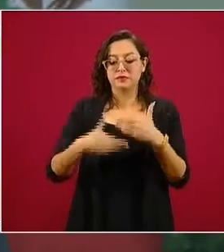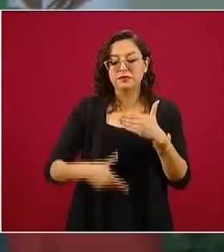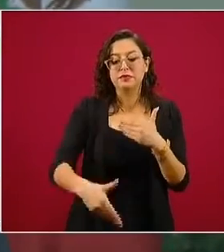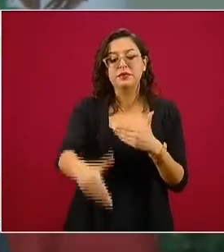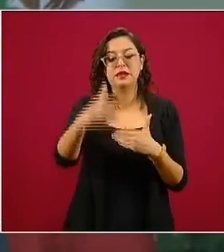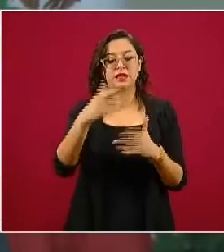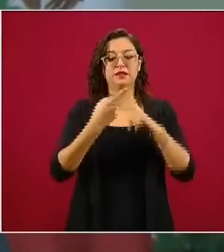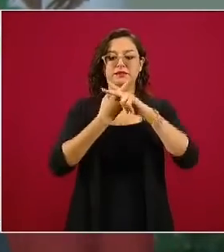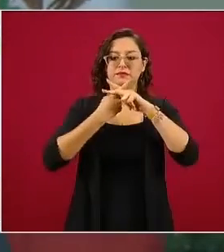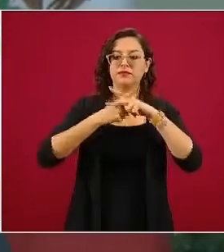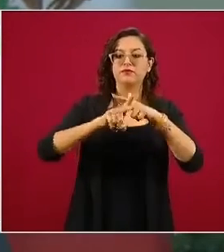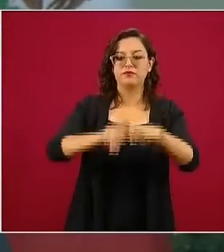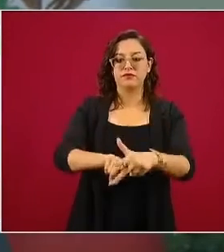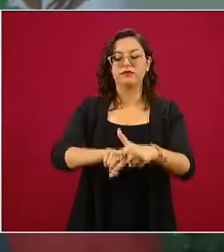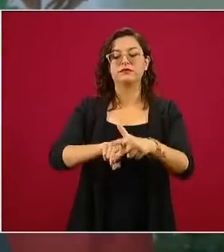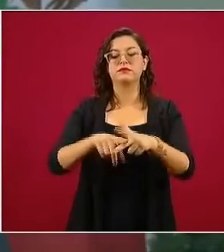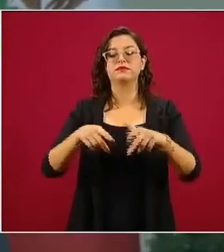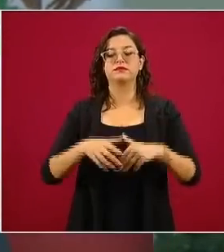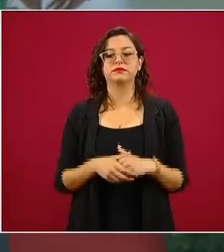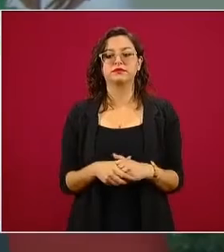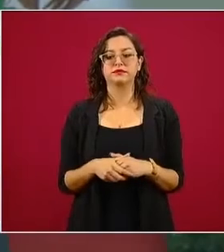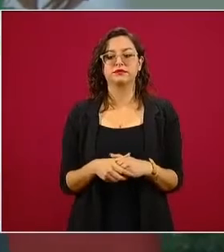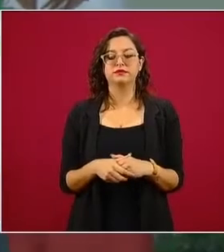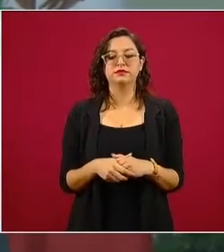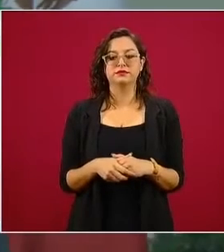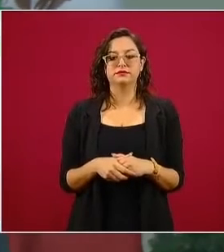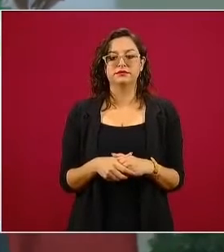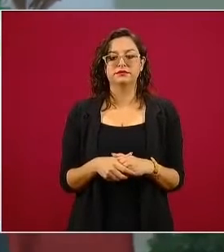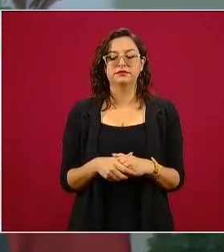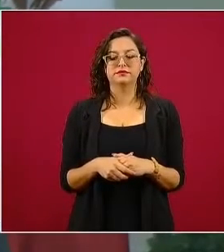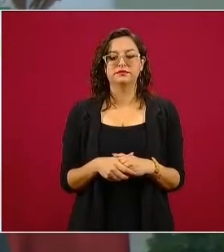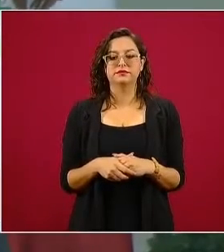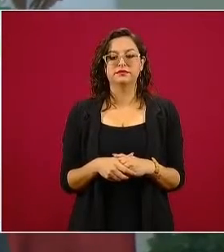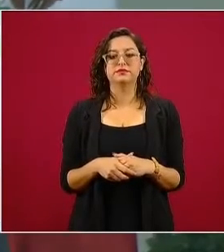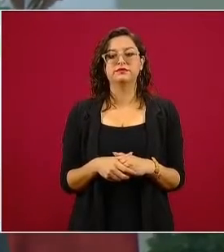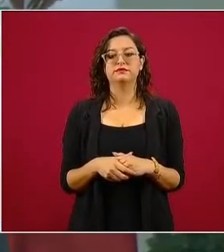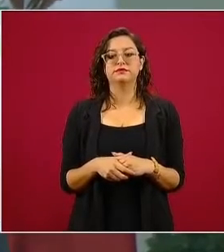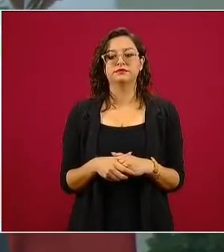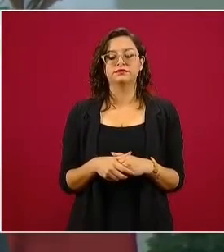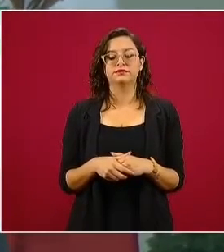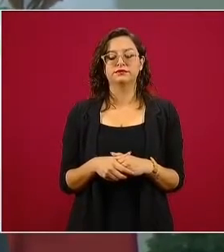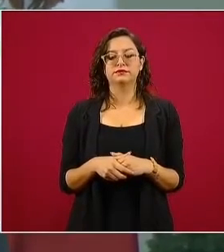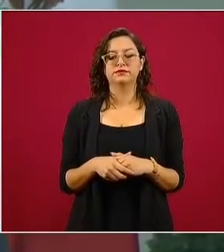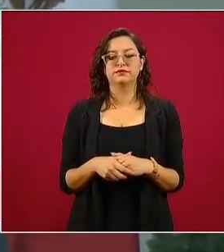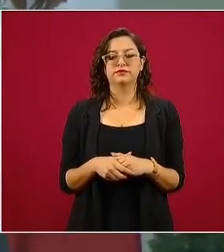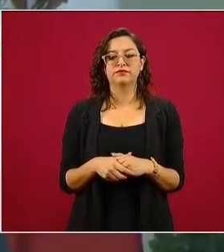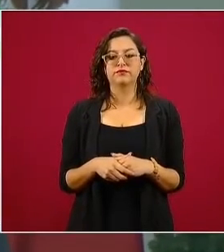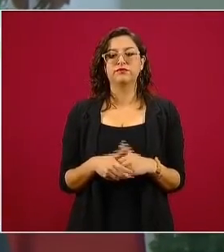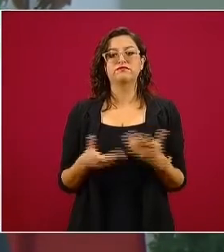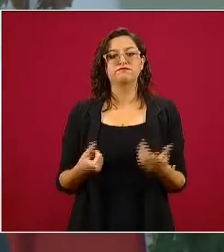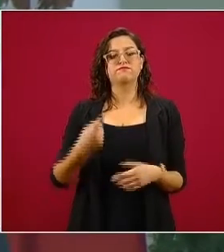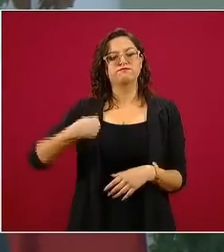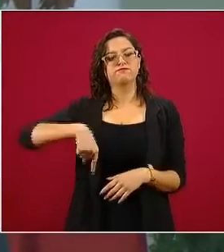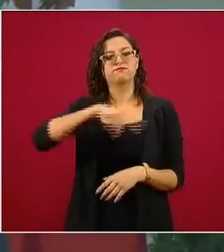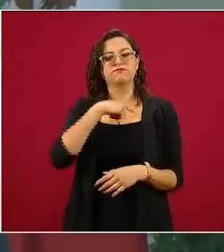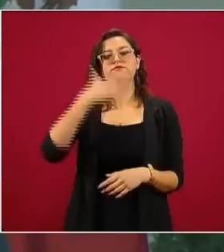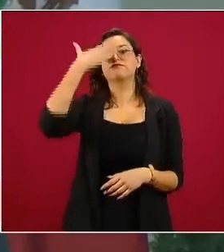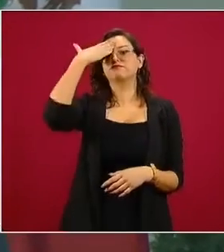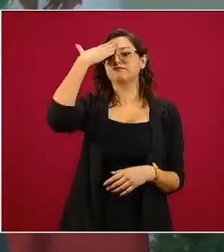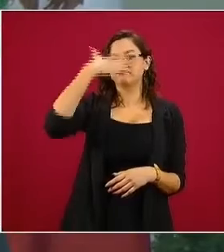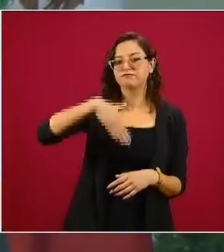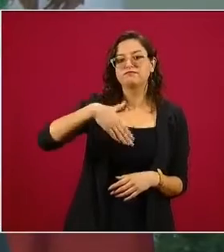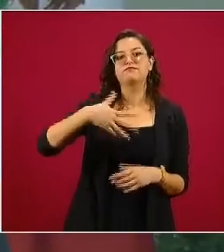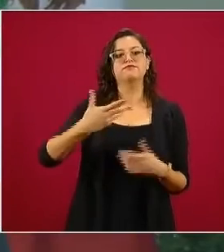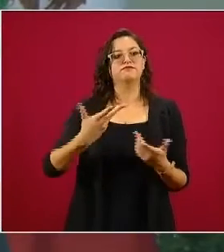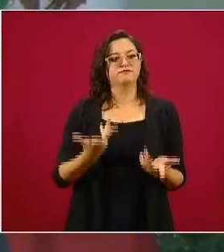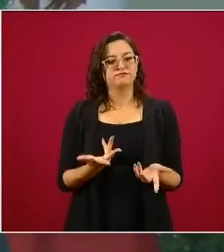comercio entre México, Estados Unidos y Canadá, el T-MEC, hablamos, y